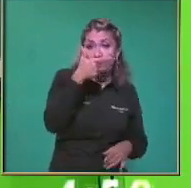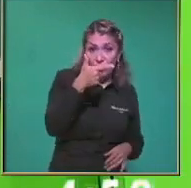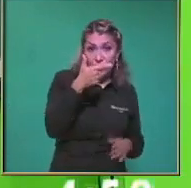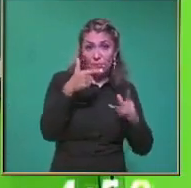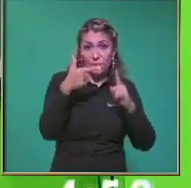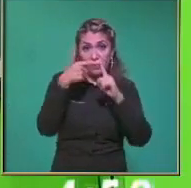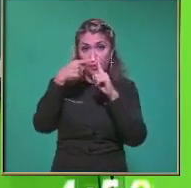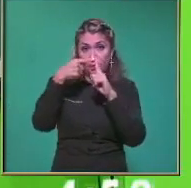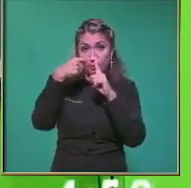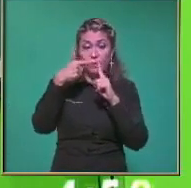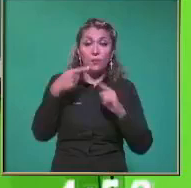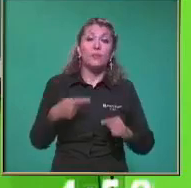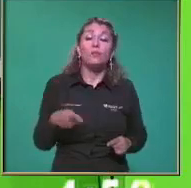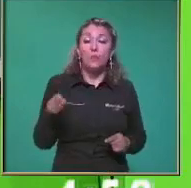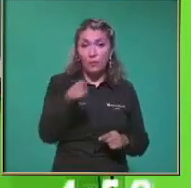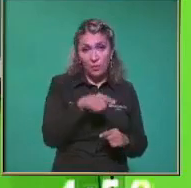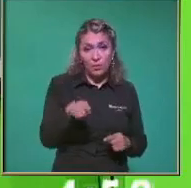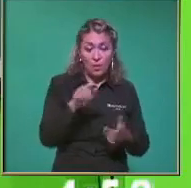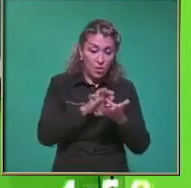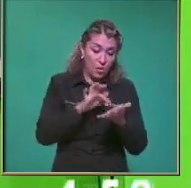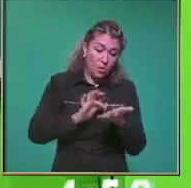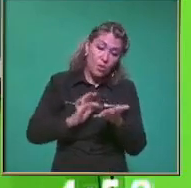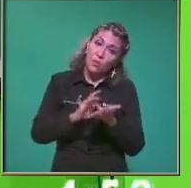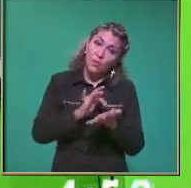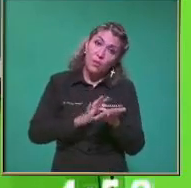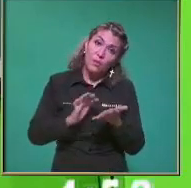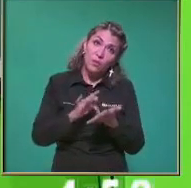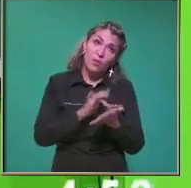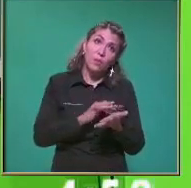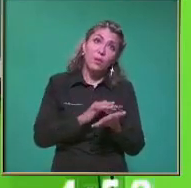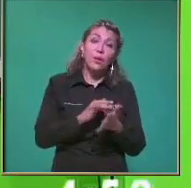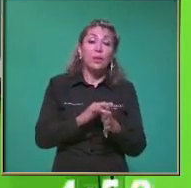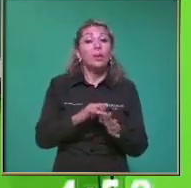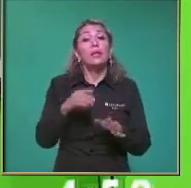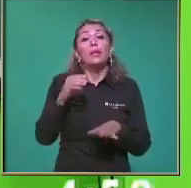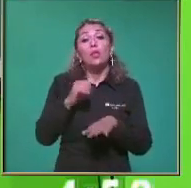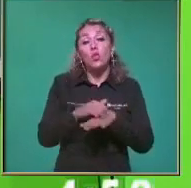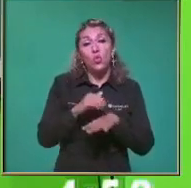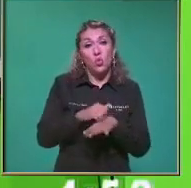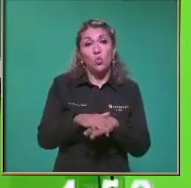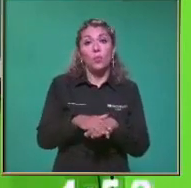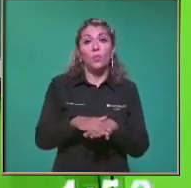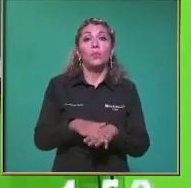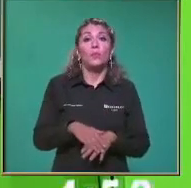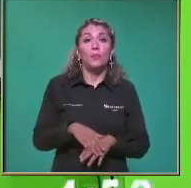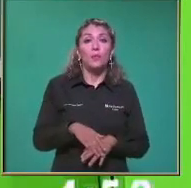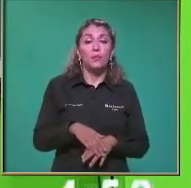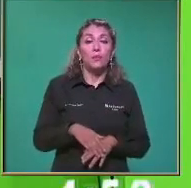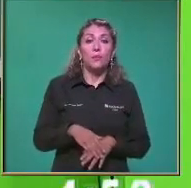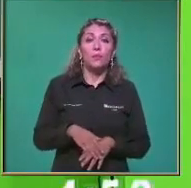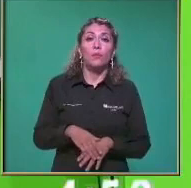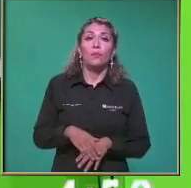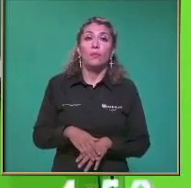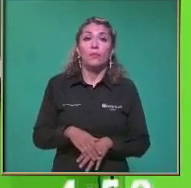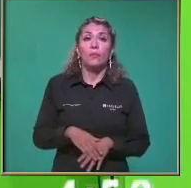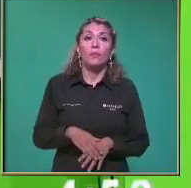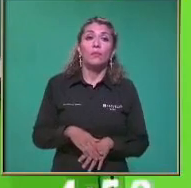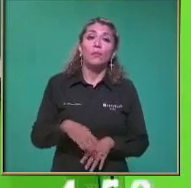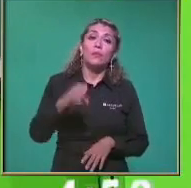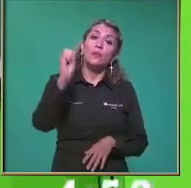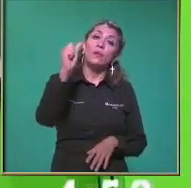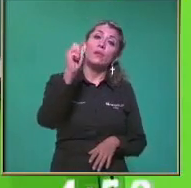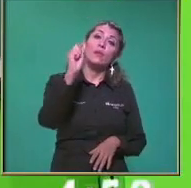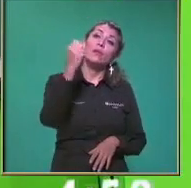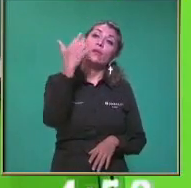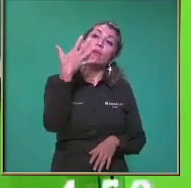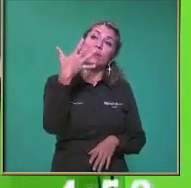darme cuenta, bueno, ustedes ahí en su calculadora se van a dar cuenta que la, ¿dónde está? Media aritmética son